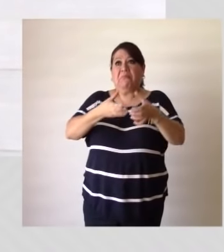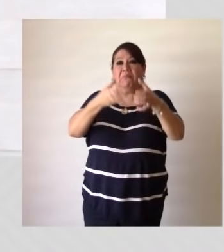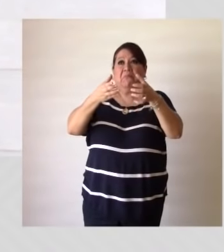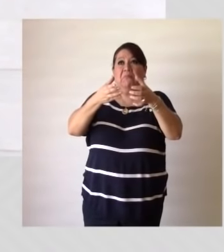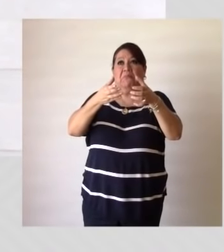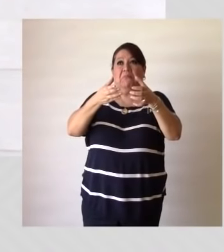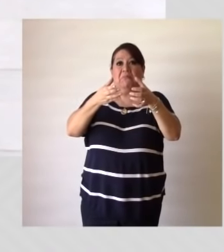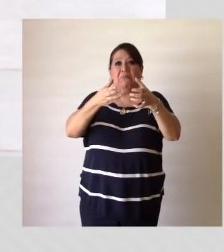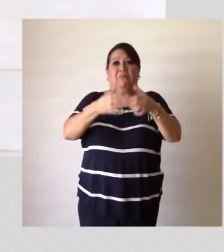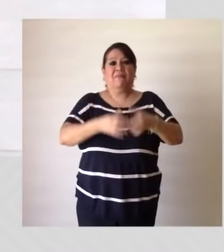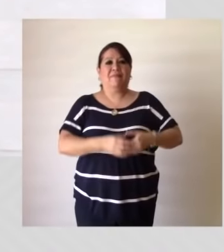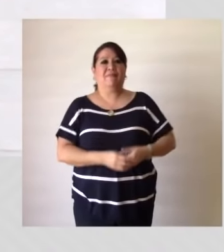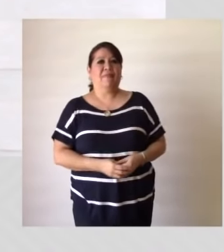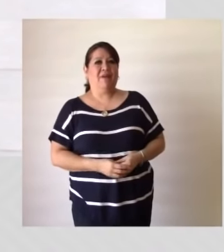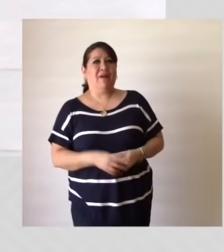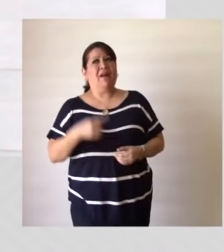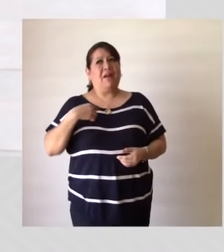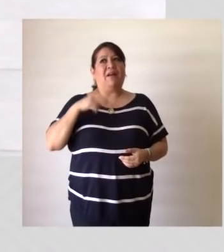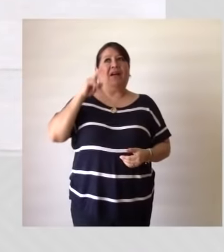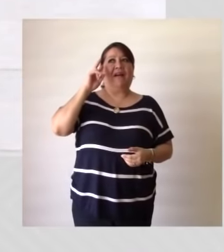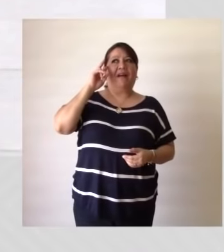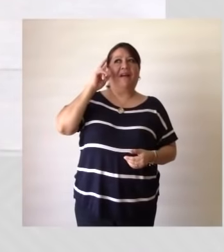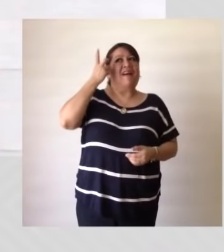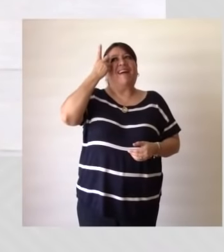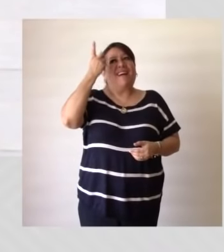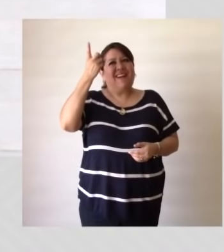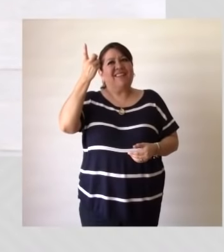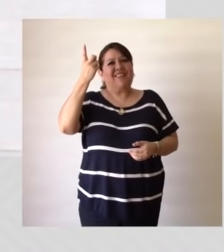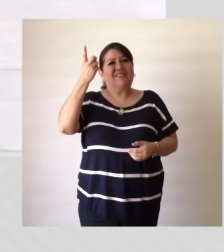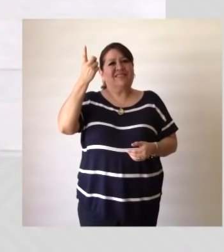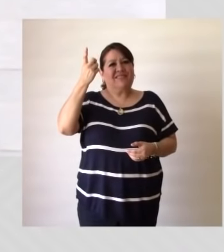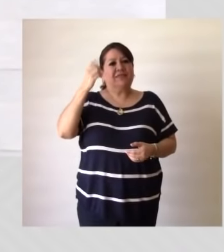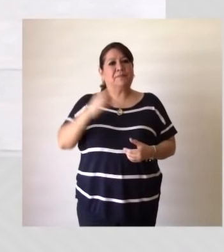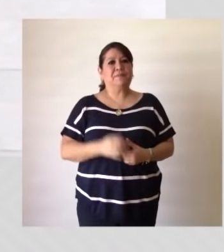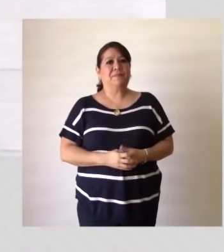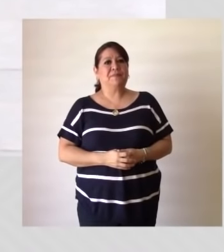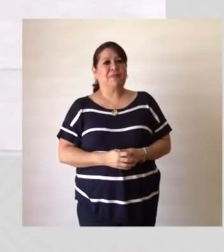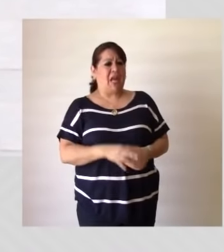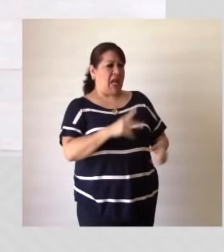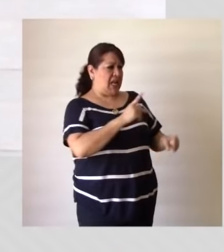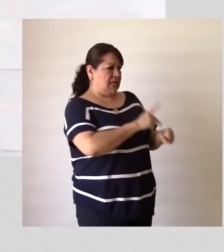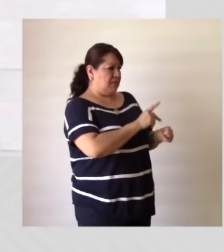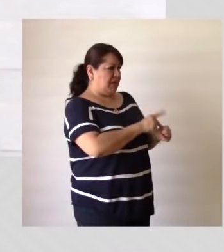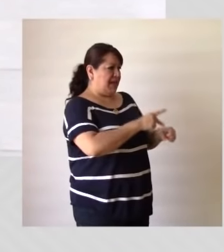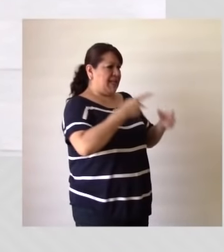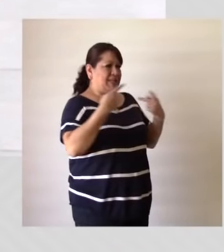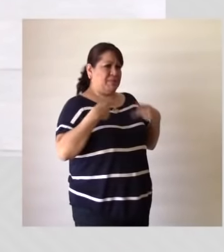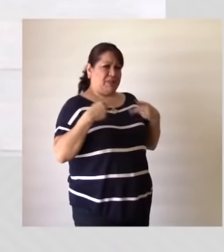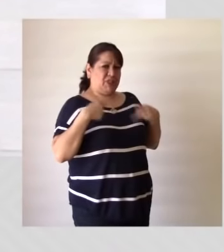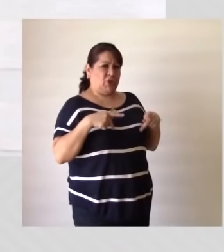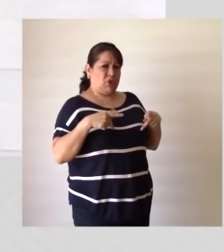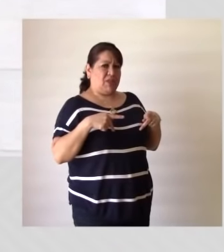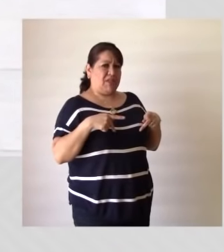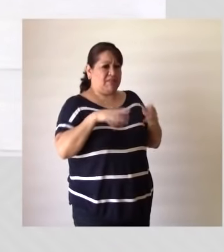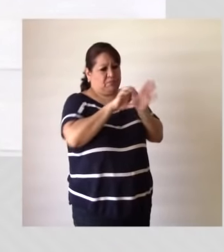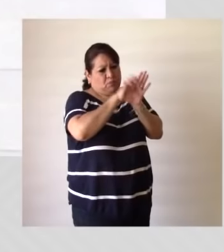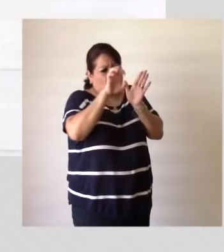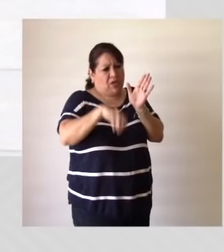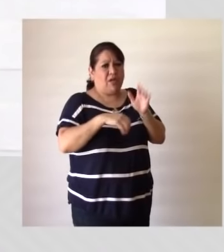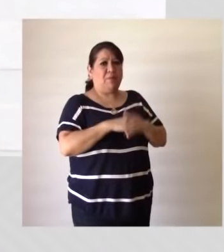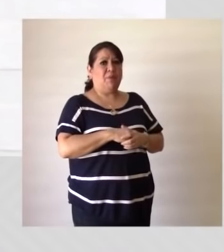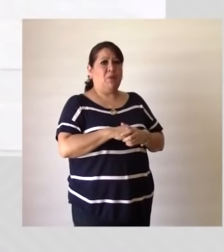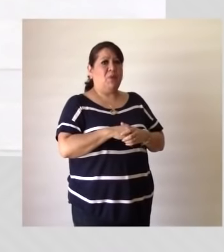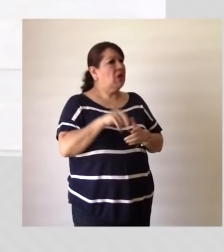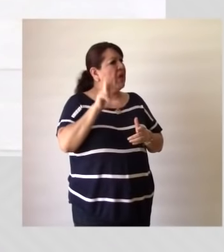no han nacido de nuevo pero reconocen a dios más que tuyo